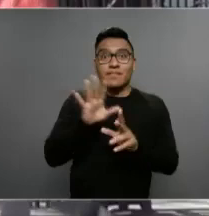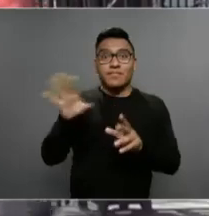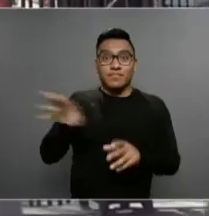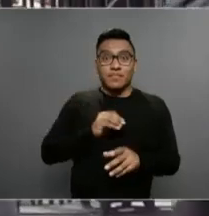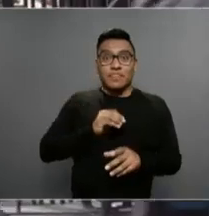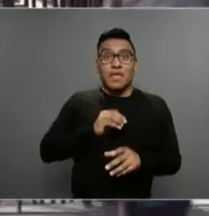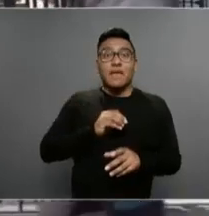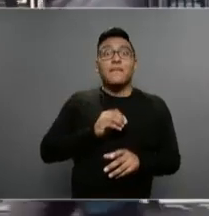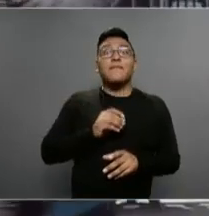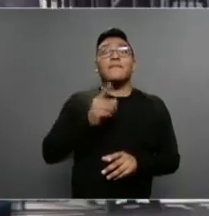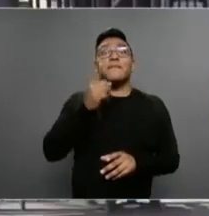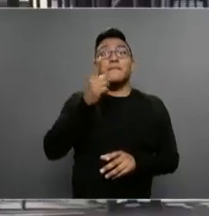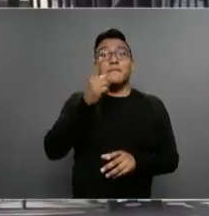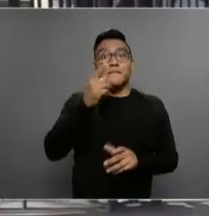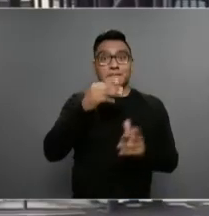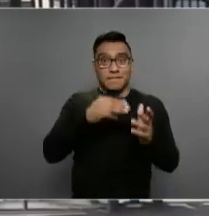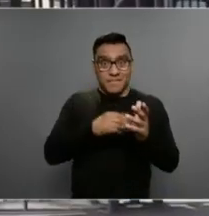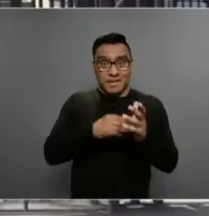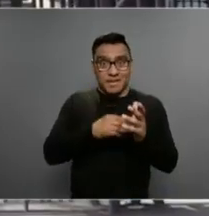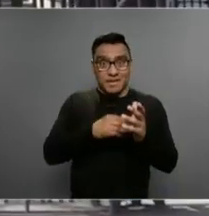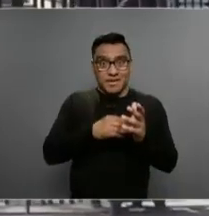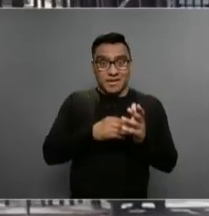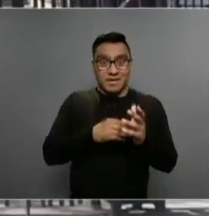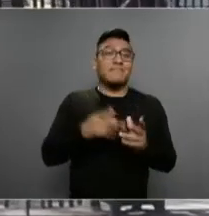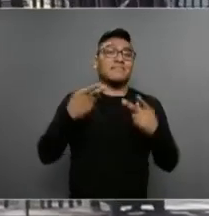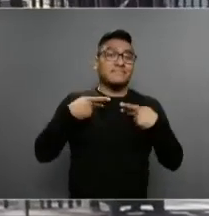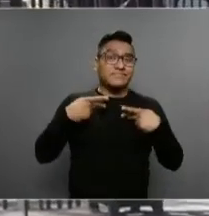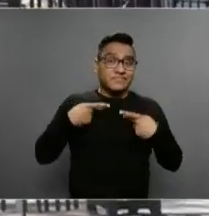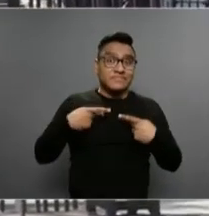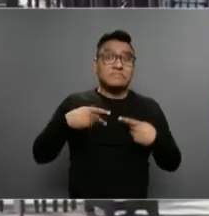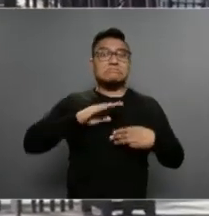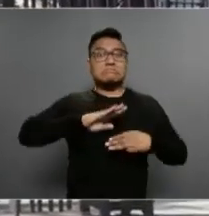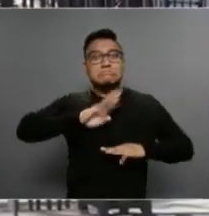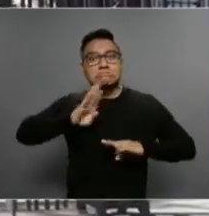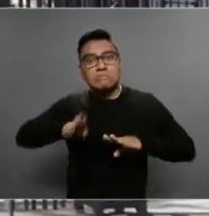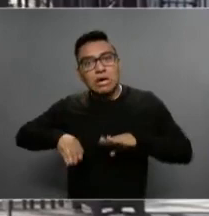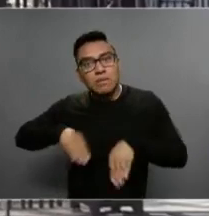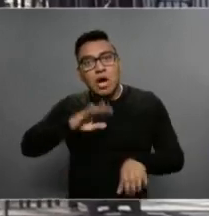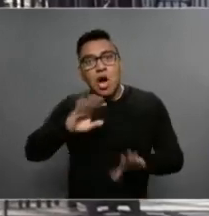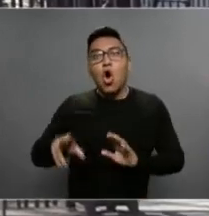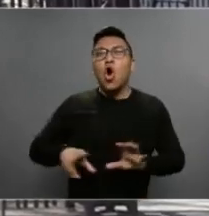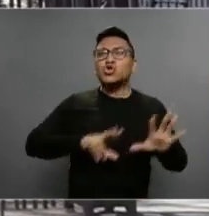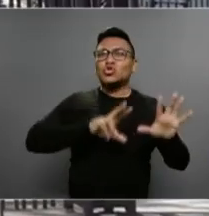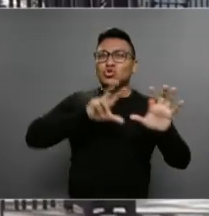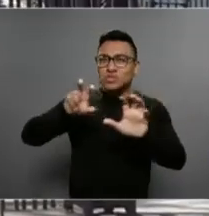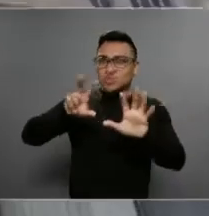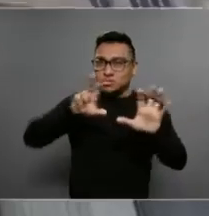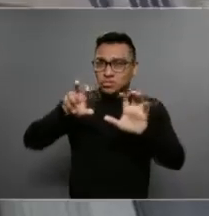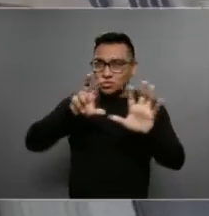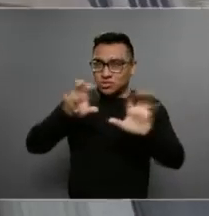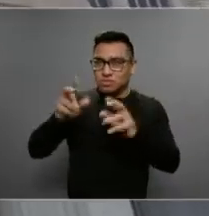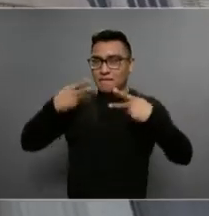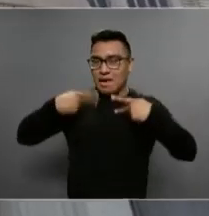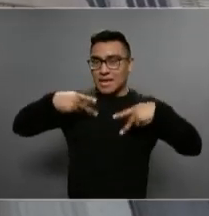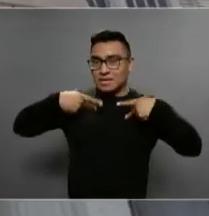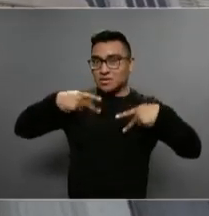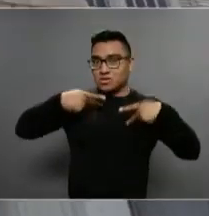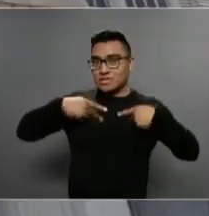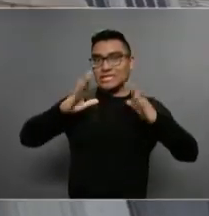1,689 casos de fallecimientos, apenas 870